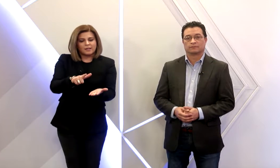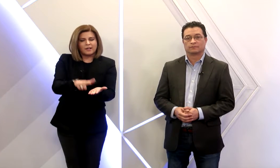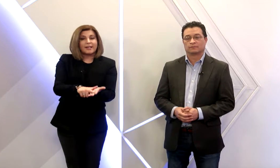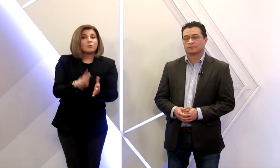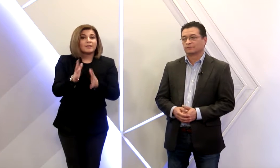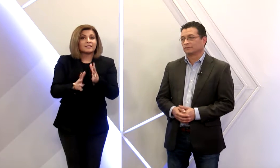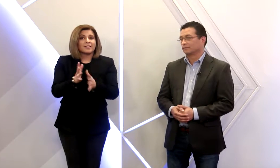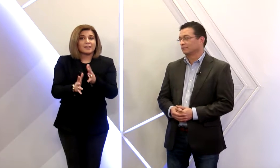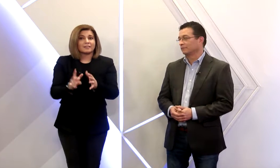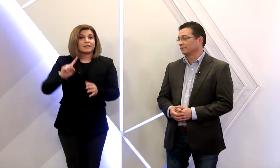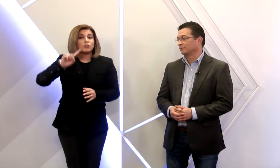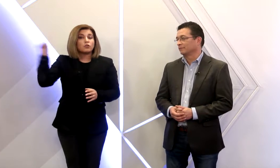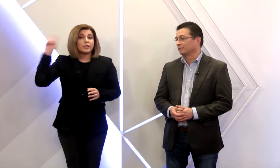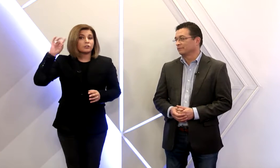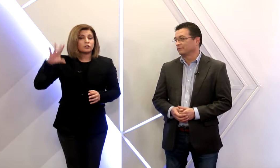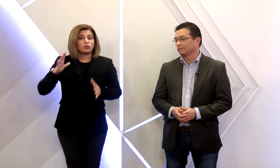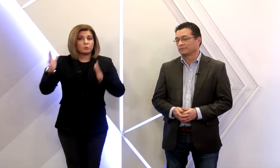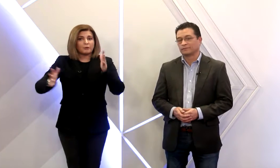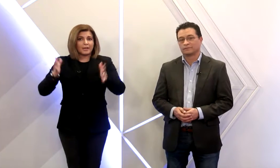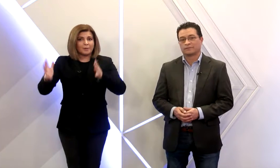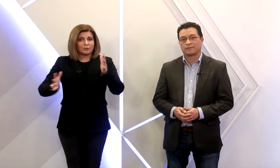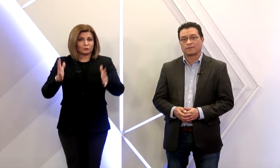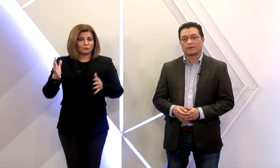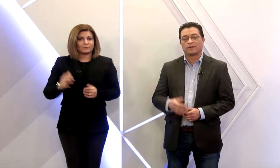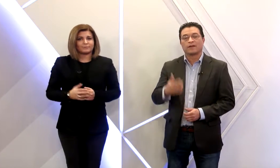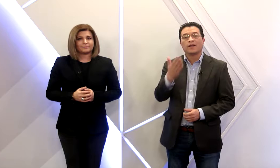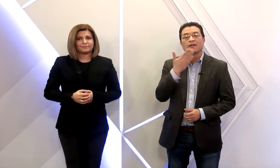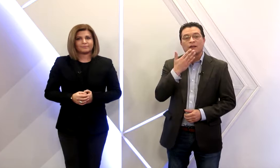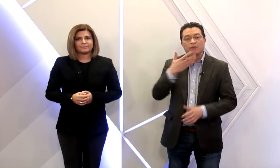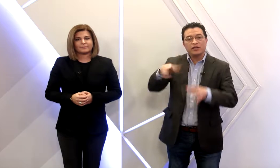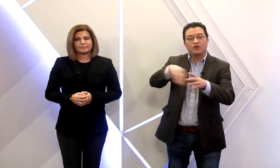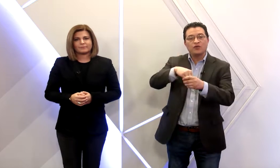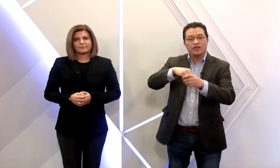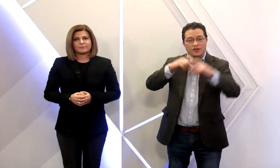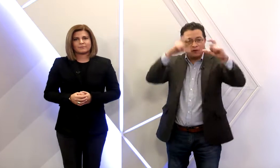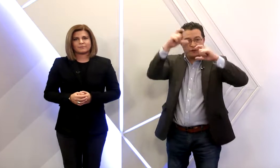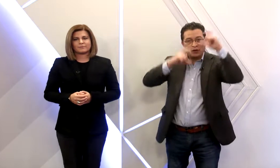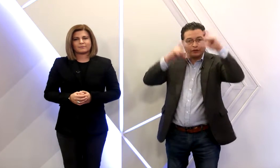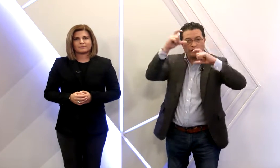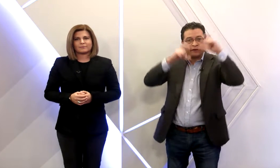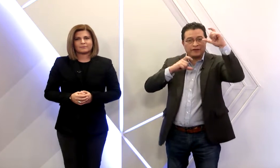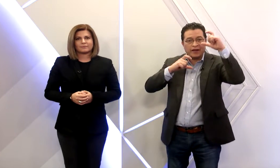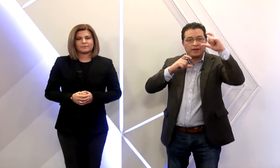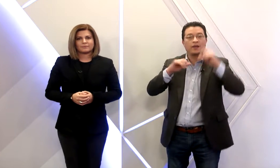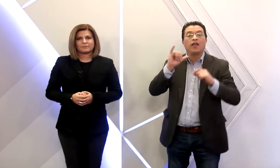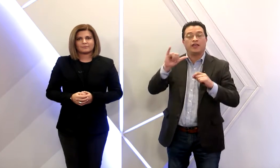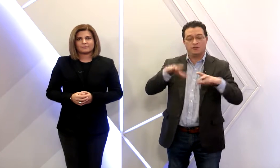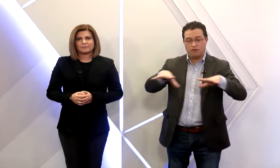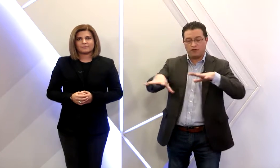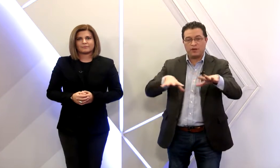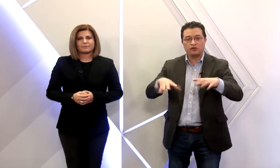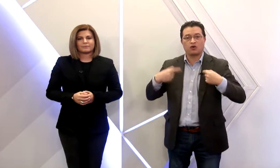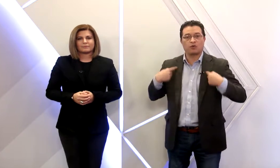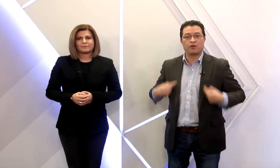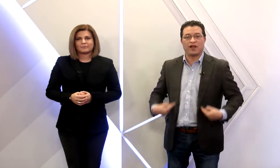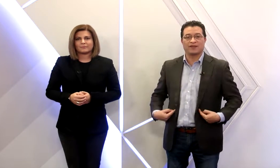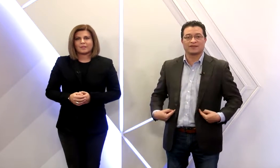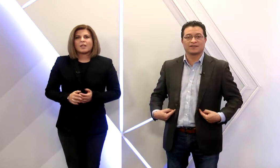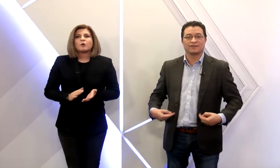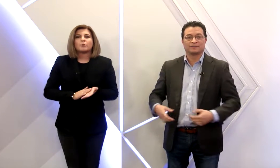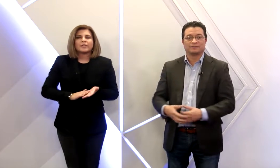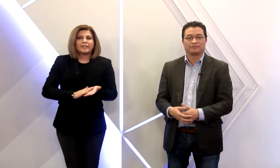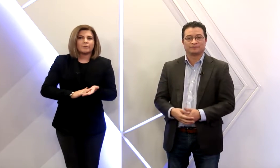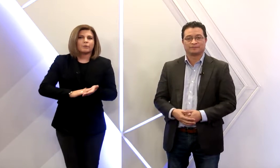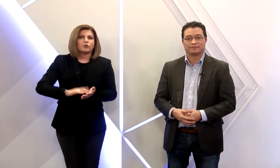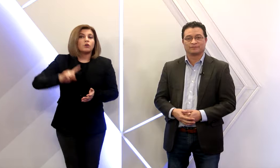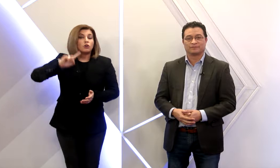La lengua de señas no es solo mover las manos. También incluye configuraciones faciales y movimientos corporales.